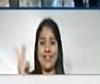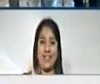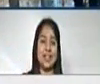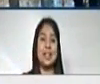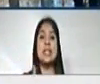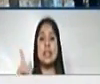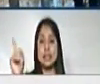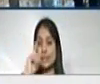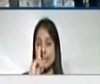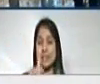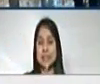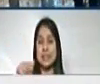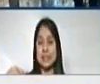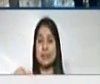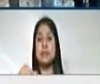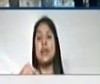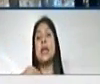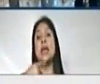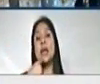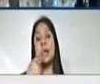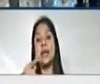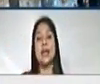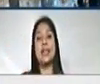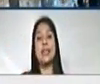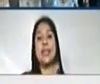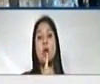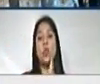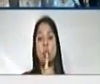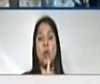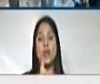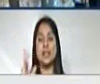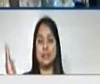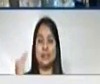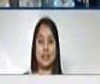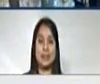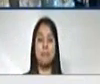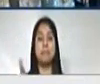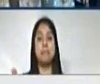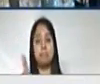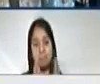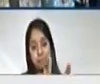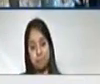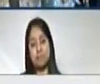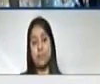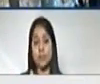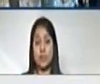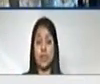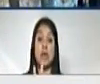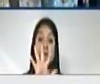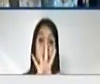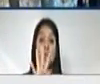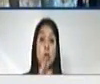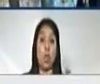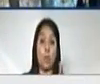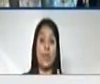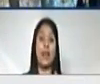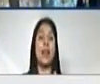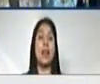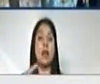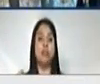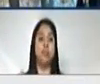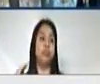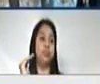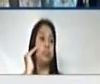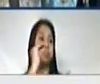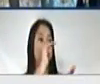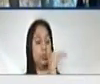clases presenciales. Obviamente al principio va a ser un sistema híbrido, quizá la mitad de los estudiantes van a estar en el salón un día,